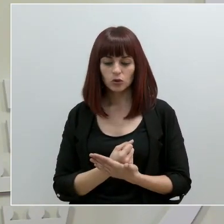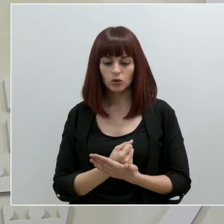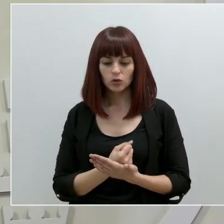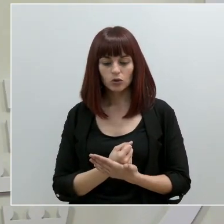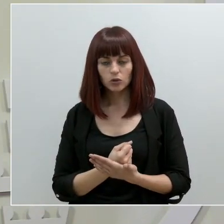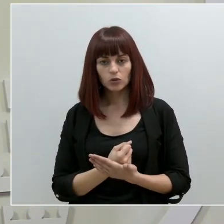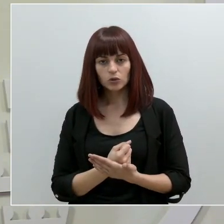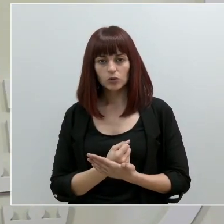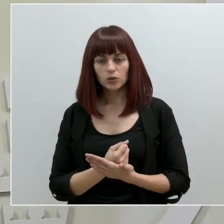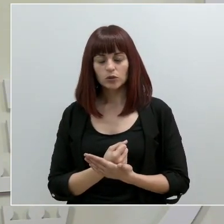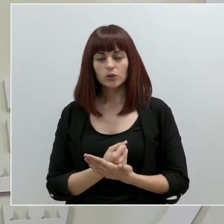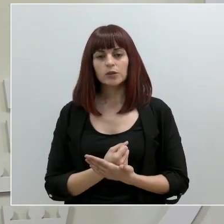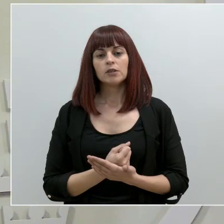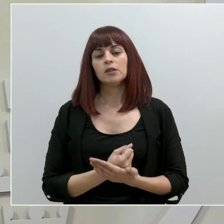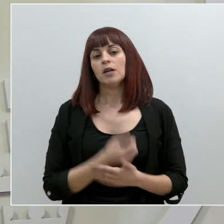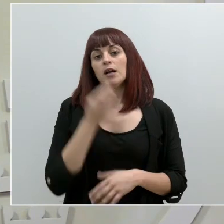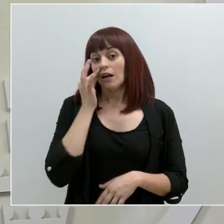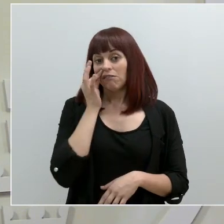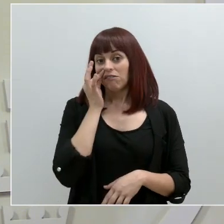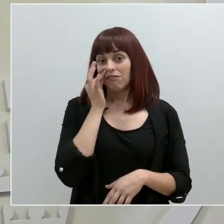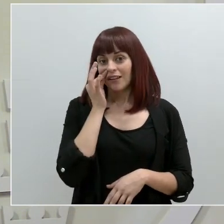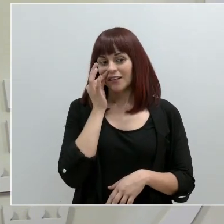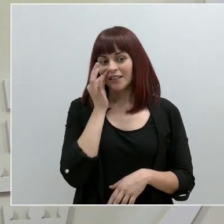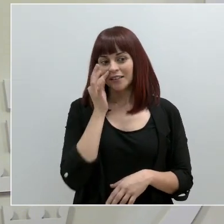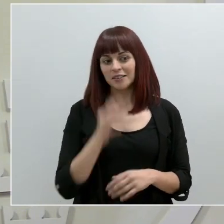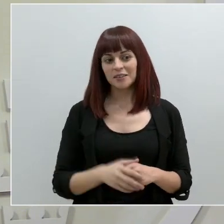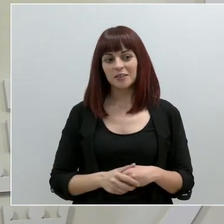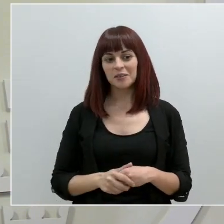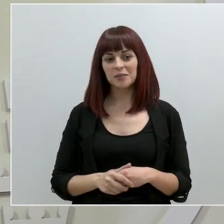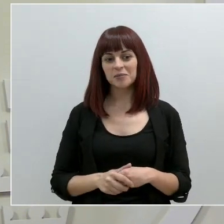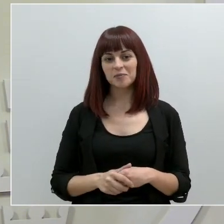hemos tenido realmente